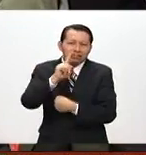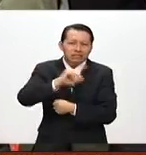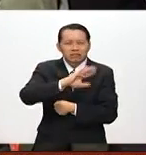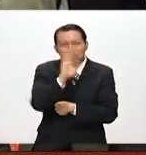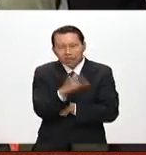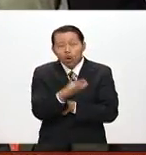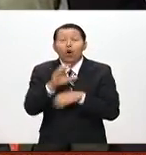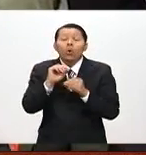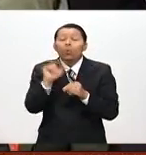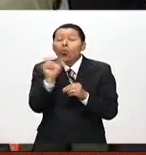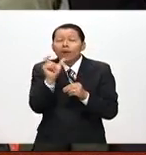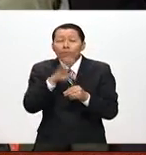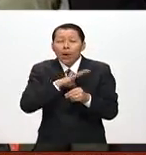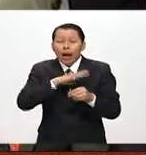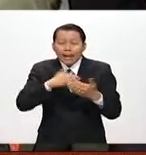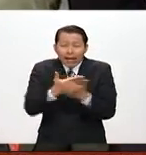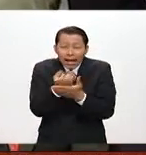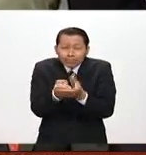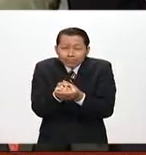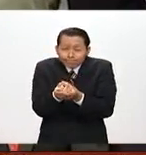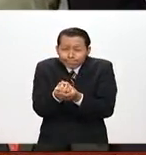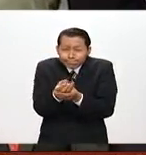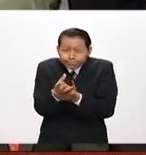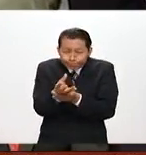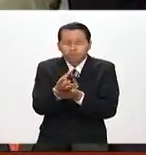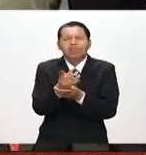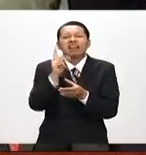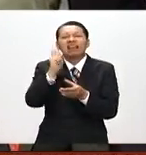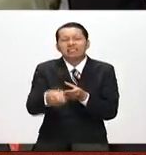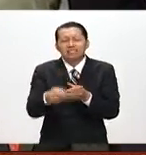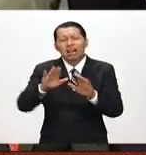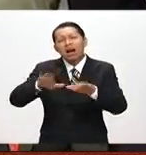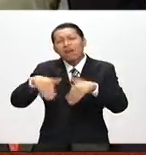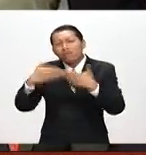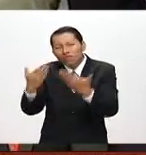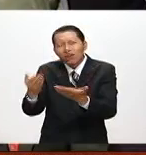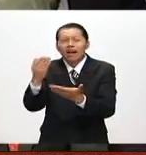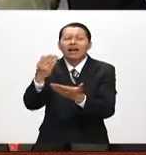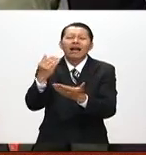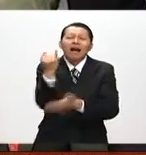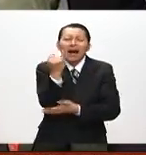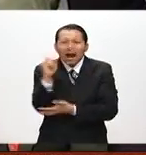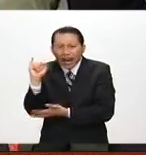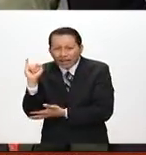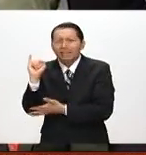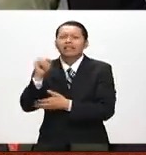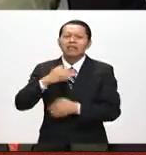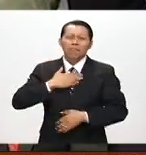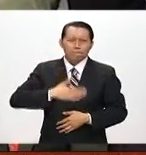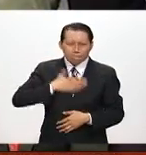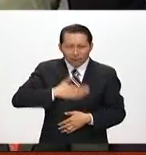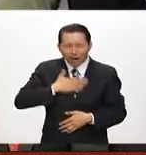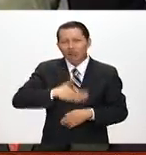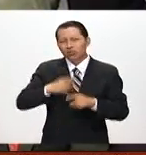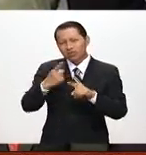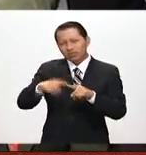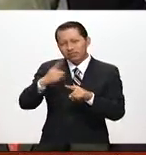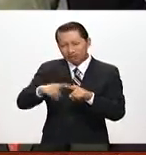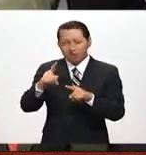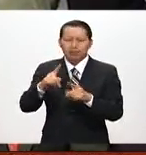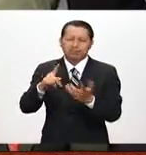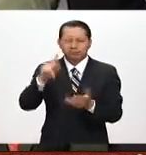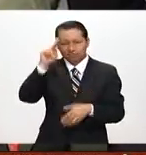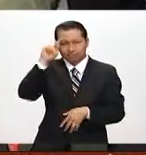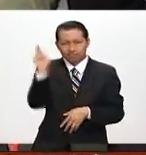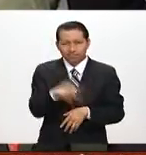parto, que existan nacimientos en jardines, en los baños o en los pasillos de los nosocomios y que exista desigualdad en la población